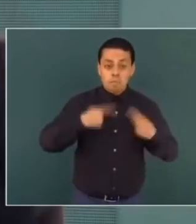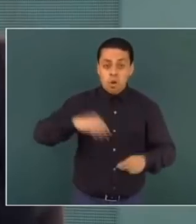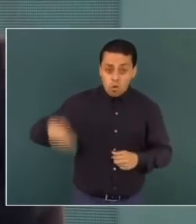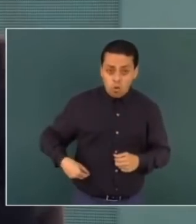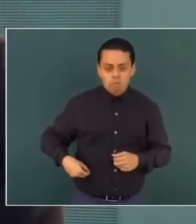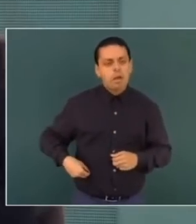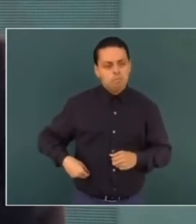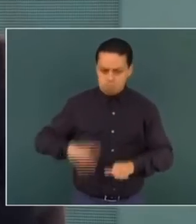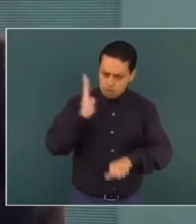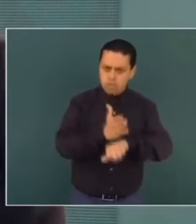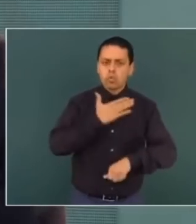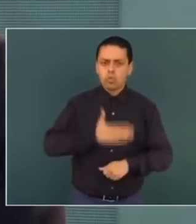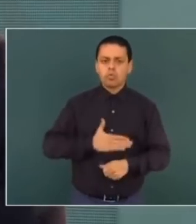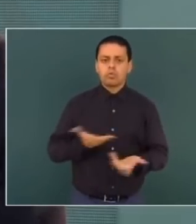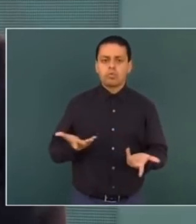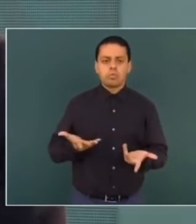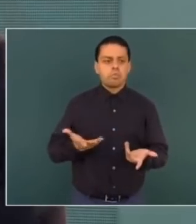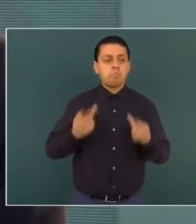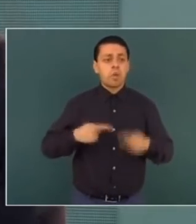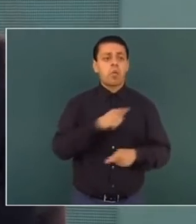sea.